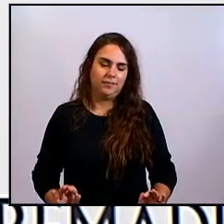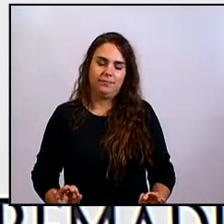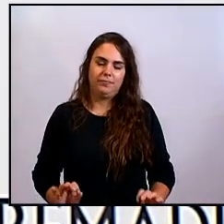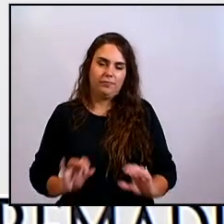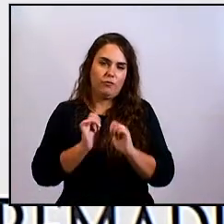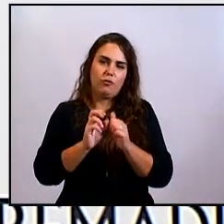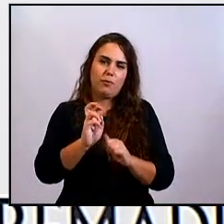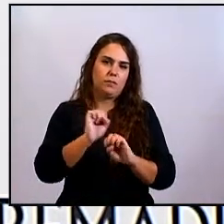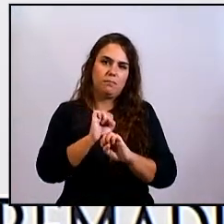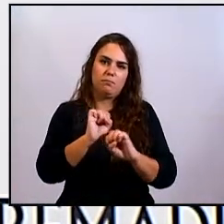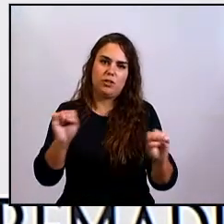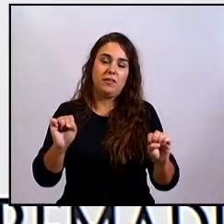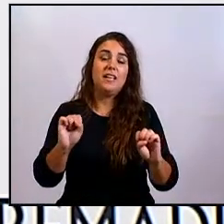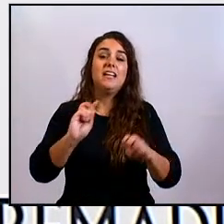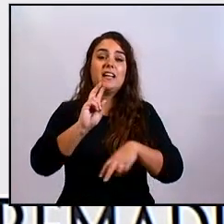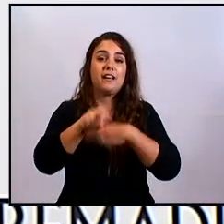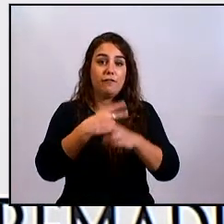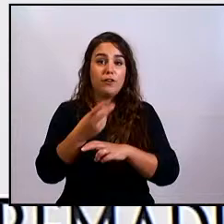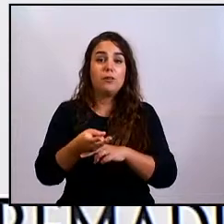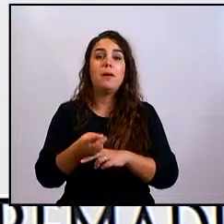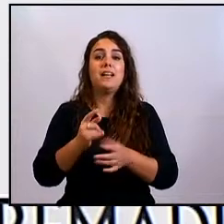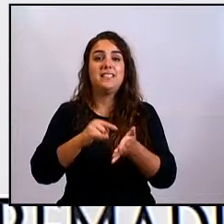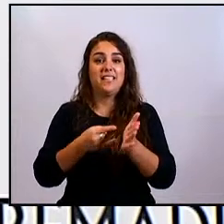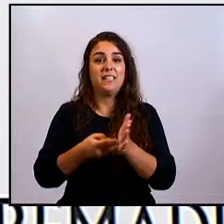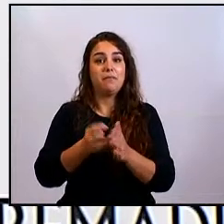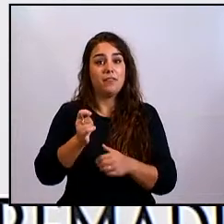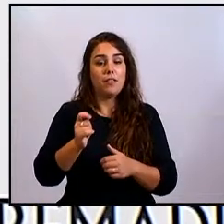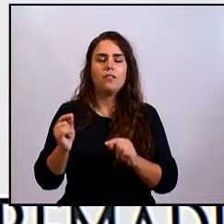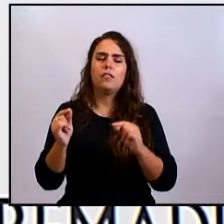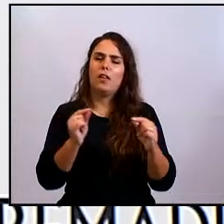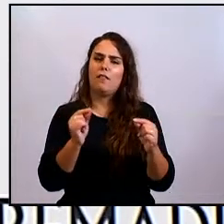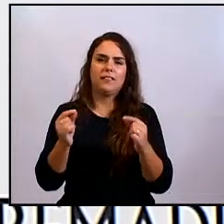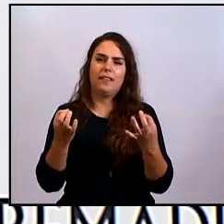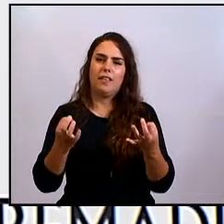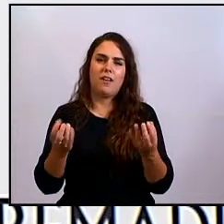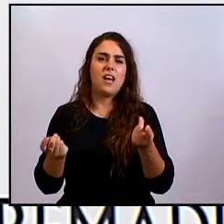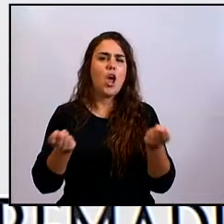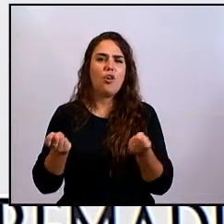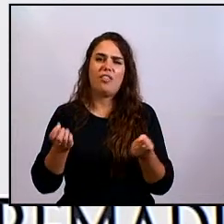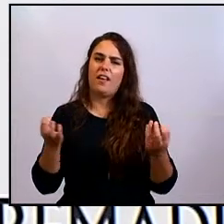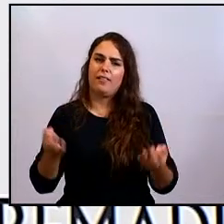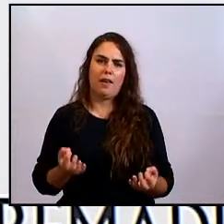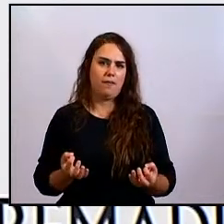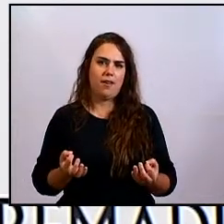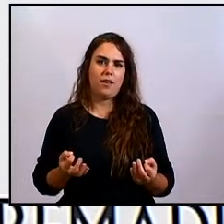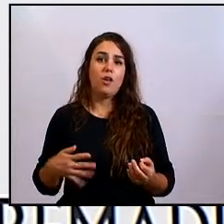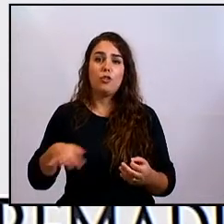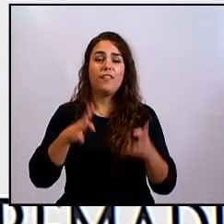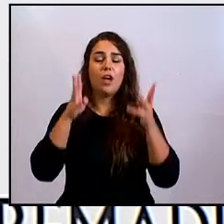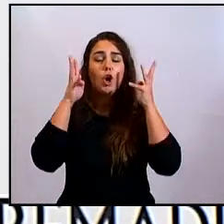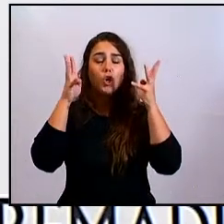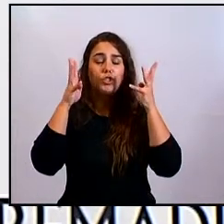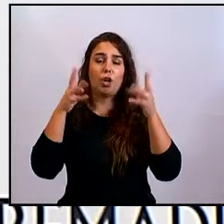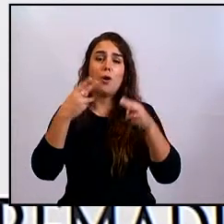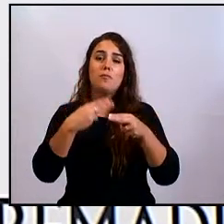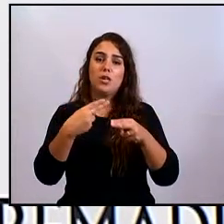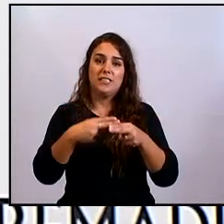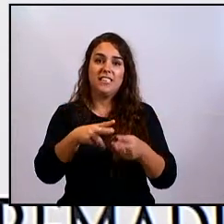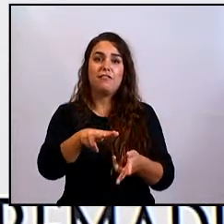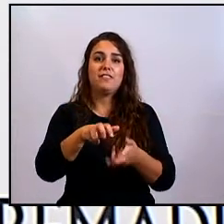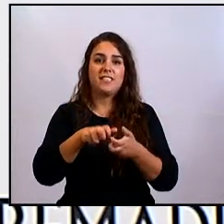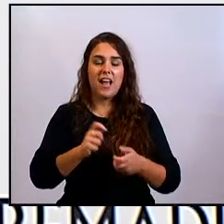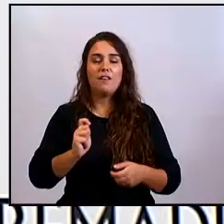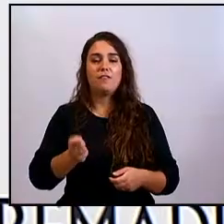La reforma del sistema de financiación se tiene que debatir, se tiene que negociar en el seno del Consejo de Política Fiscal y Financiera, como se ha